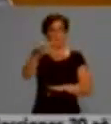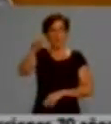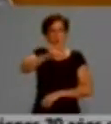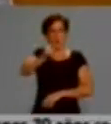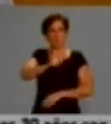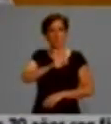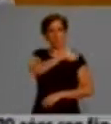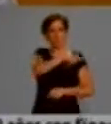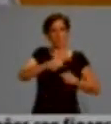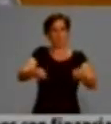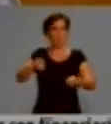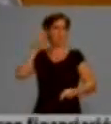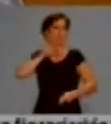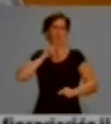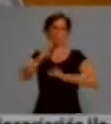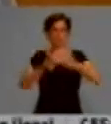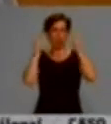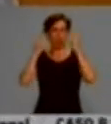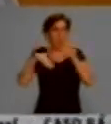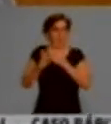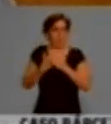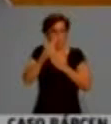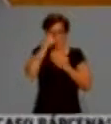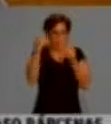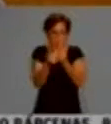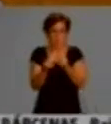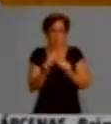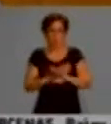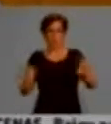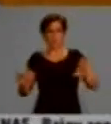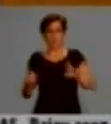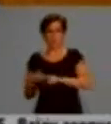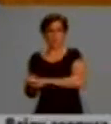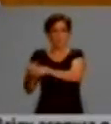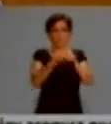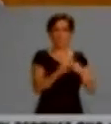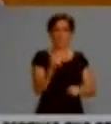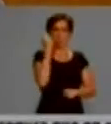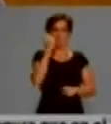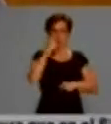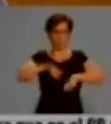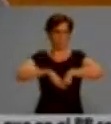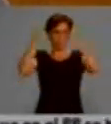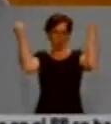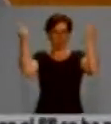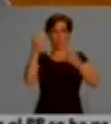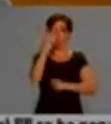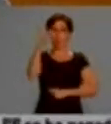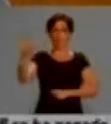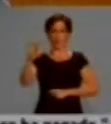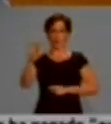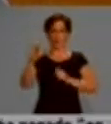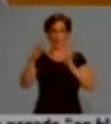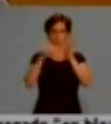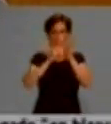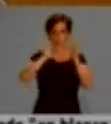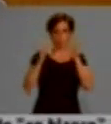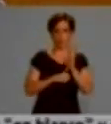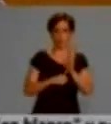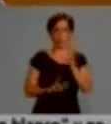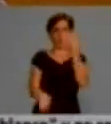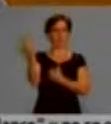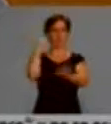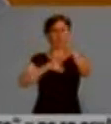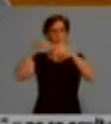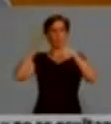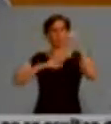sistema democrático hasta límites inimaginables. La división de poderes ha saltado por los aires. 40 decretos leyes, desmantelamiento de los organismos de